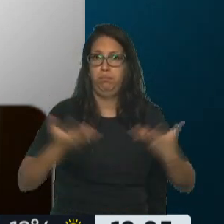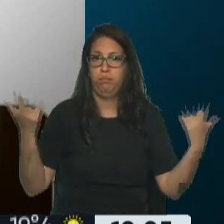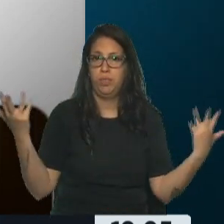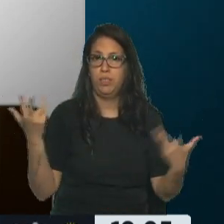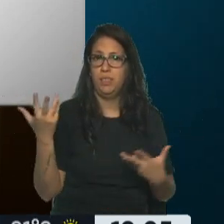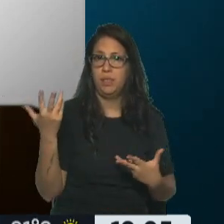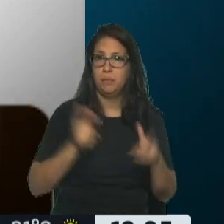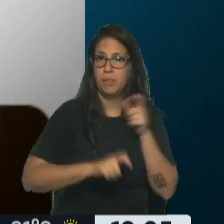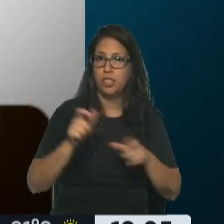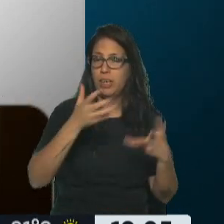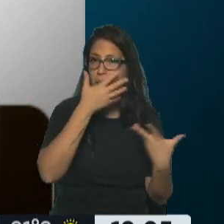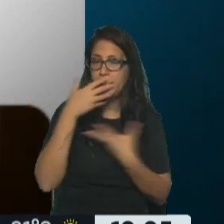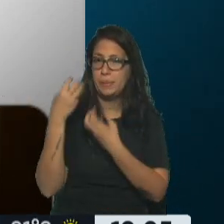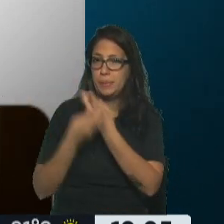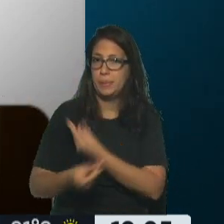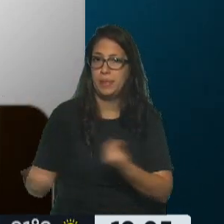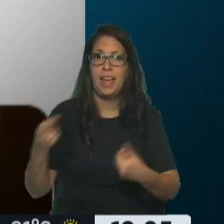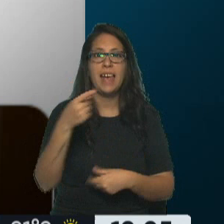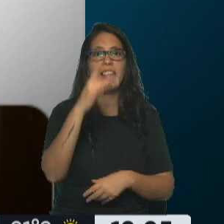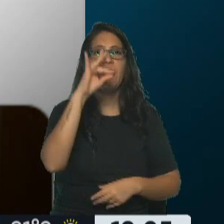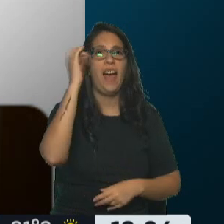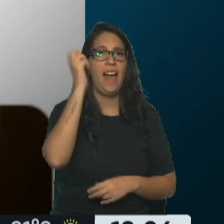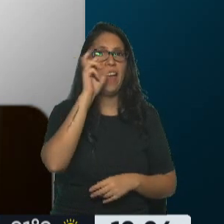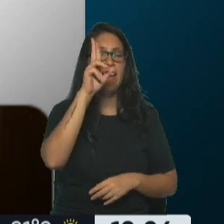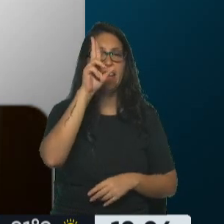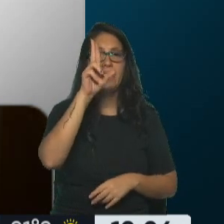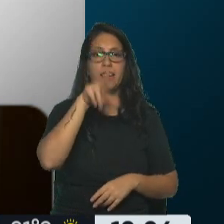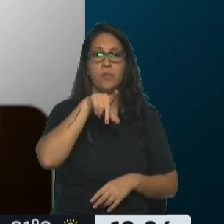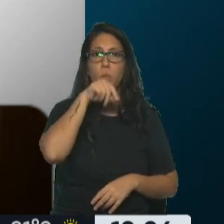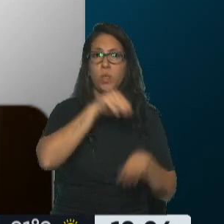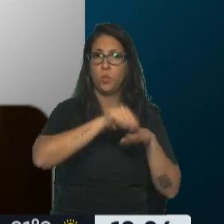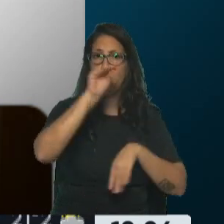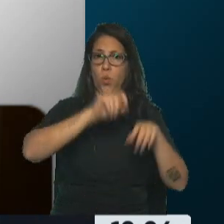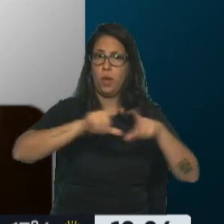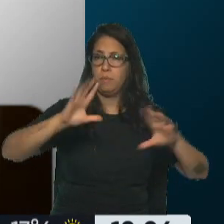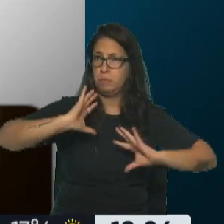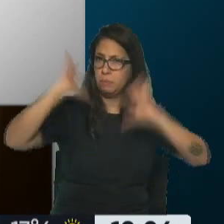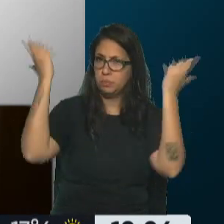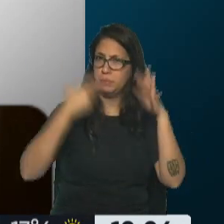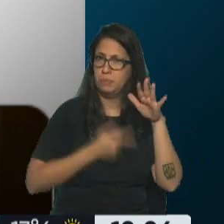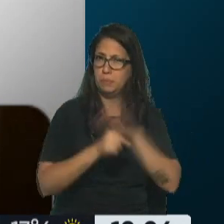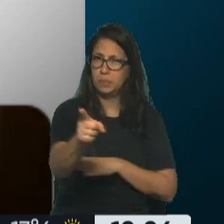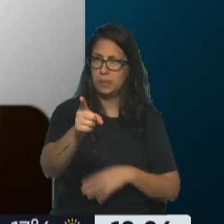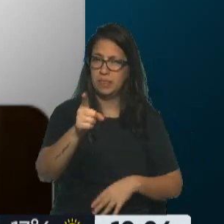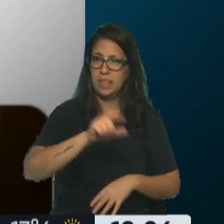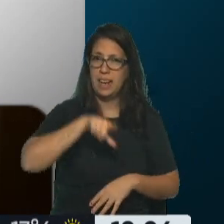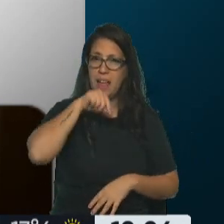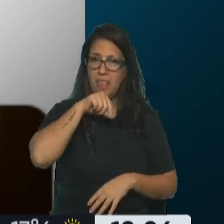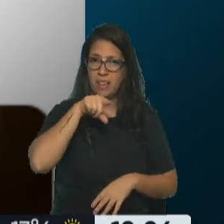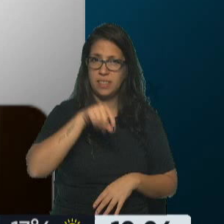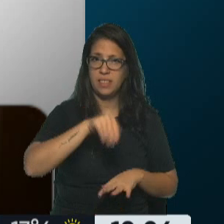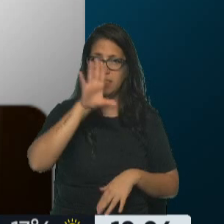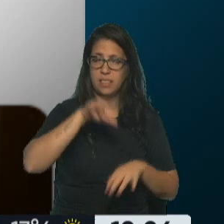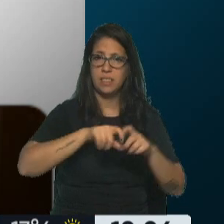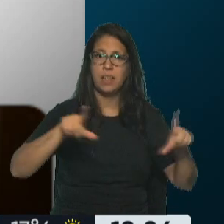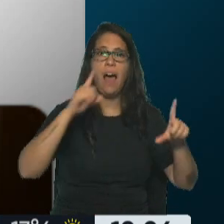mujeres que han desaparecido Este es el tweet de daer Exacto dader se enoja entonces sale a cruzarlo por las redes y dice por ejemplo que lo